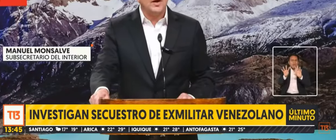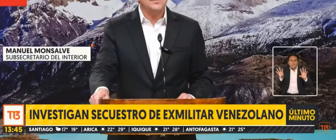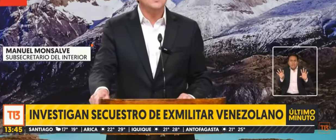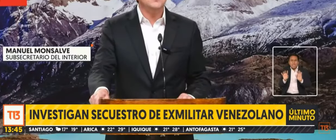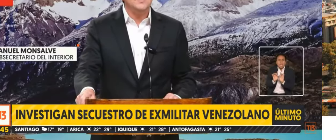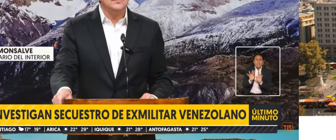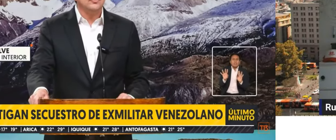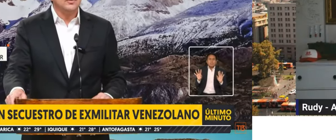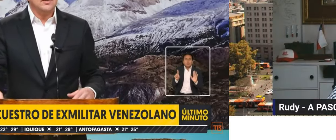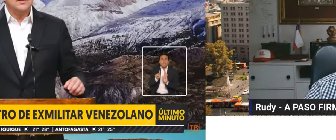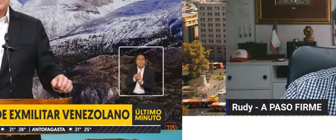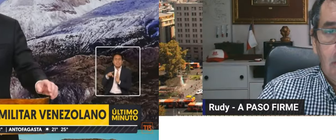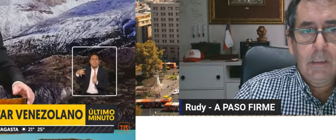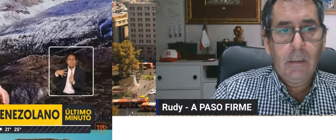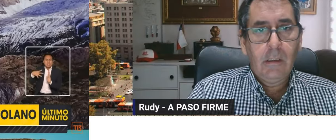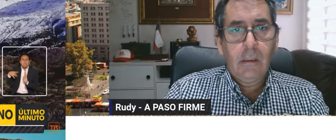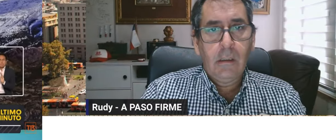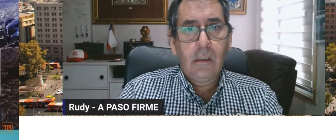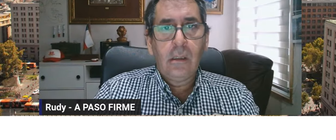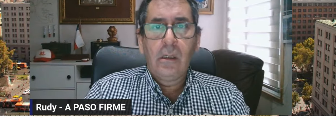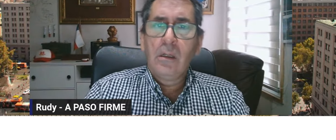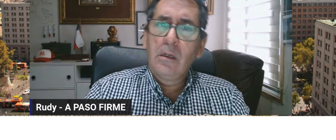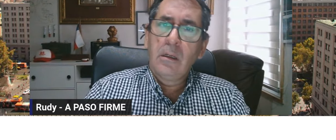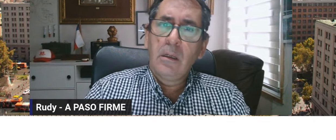este eventual delito.